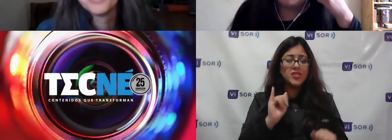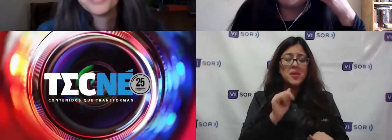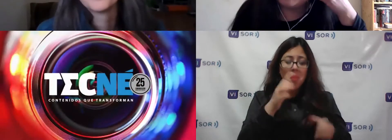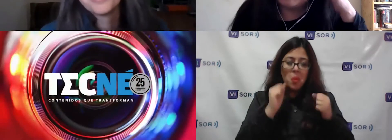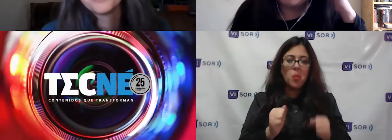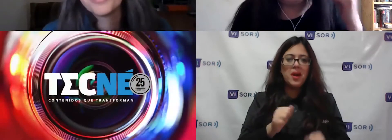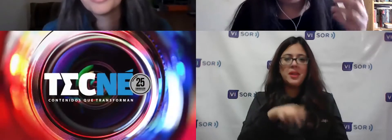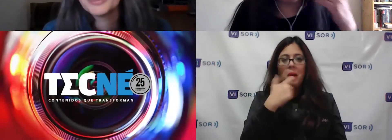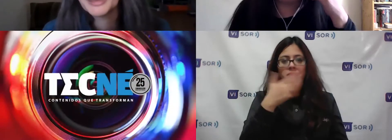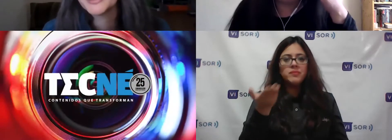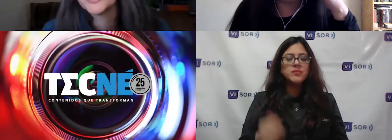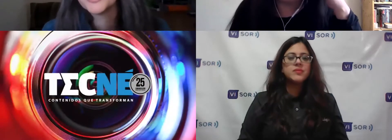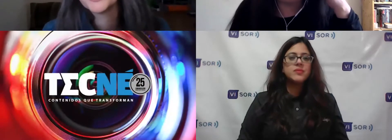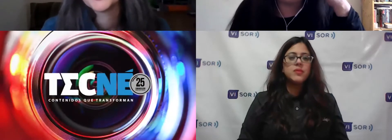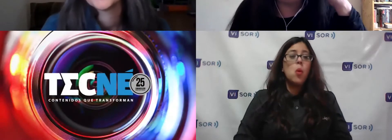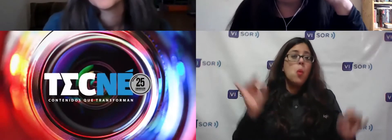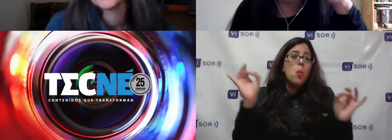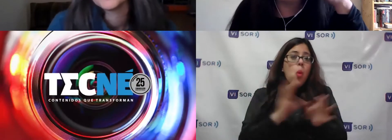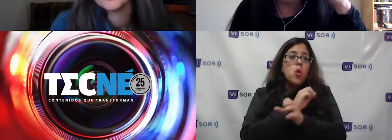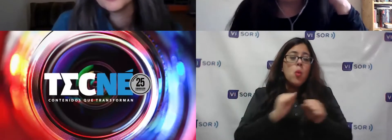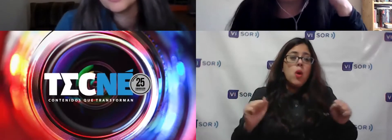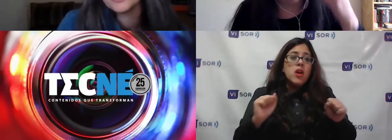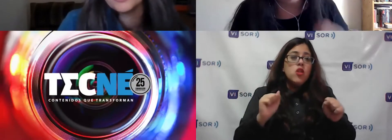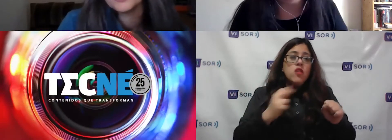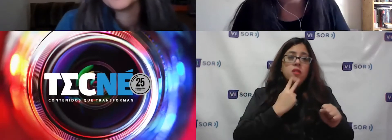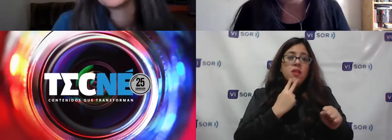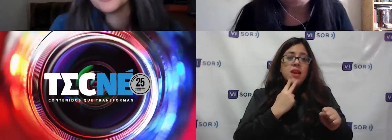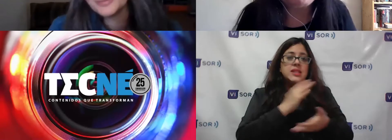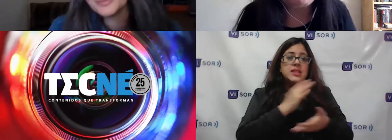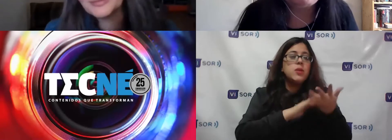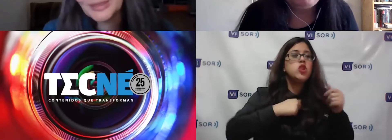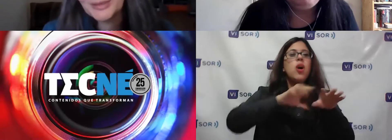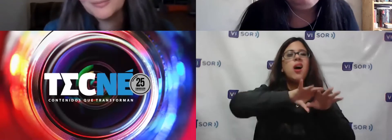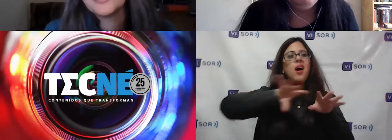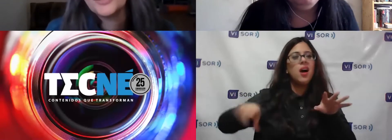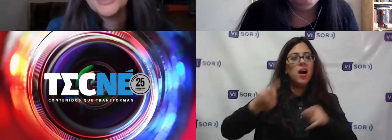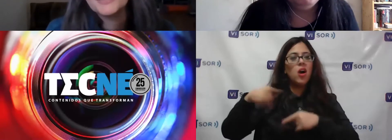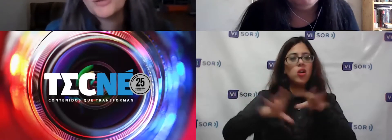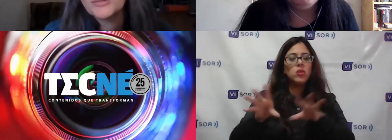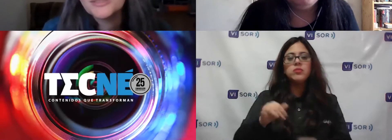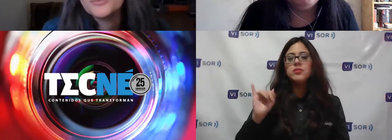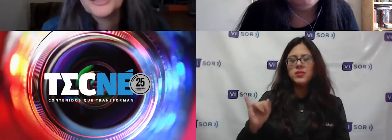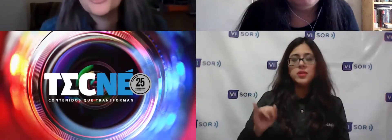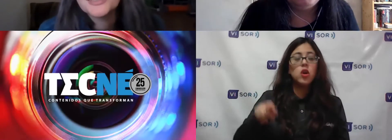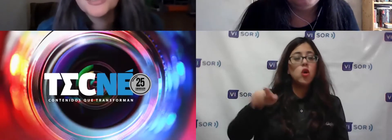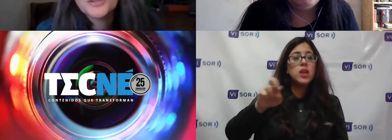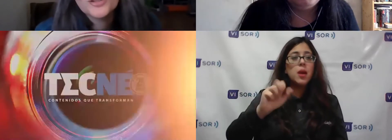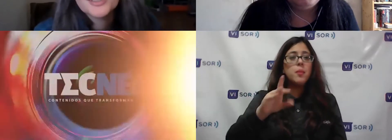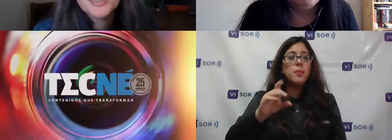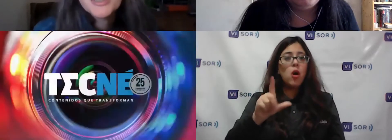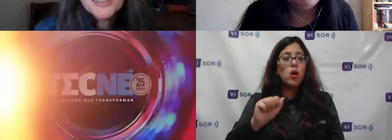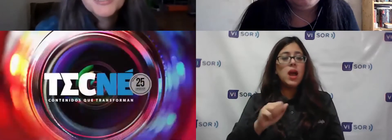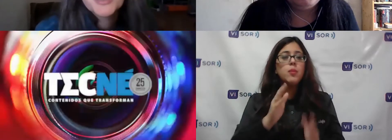no no podría vivir si dejará de no ser nuestras cosas captores oye paola contando un poquito de ss2